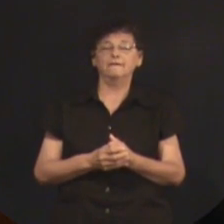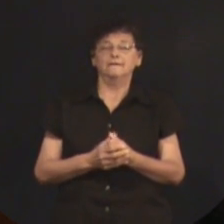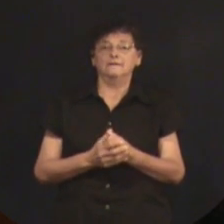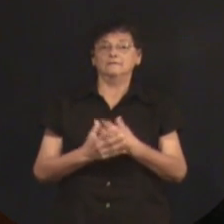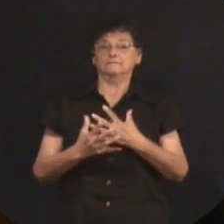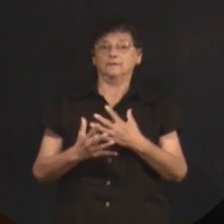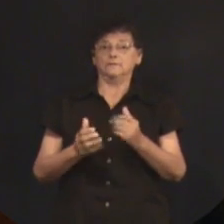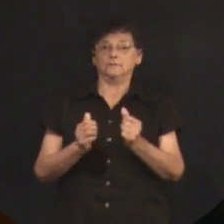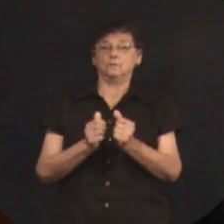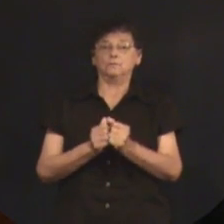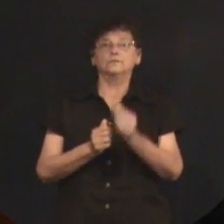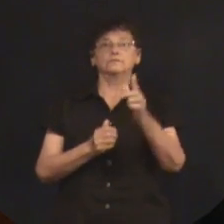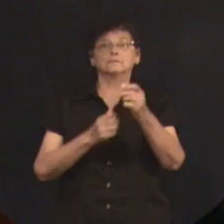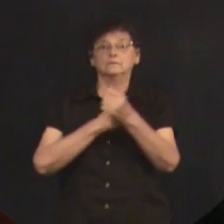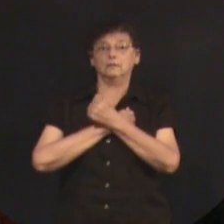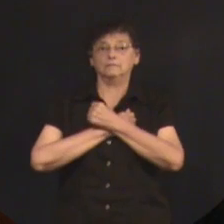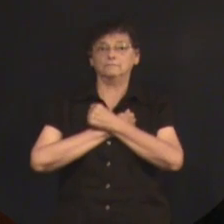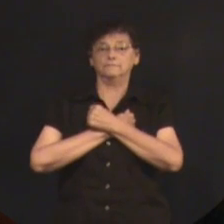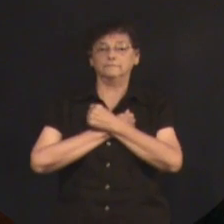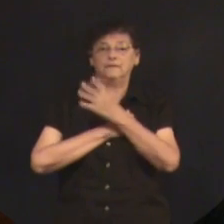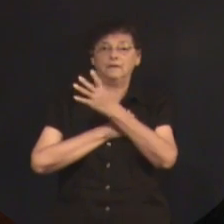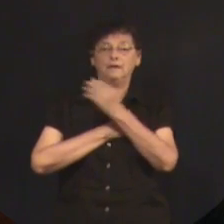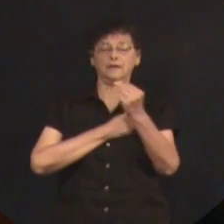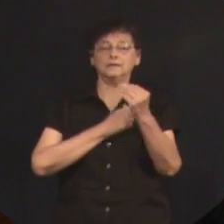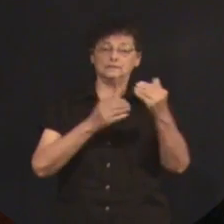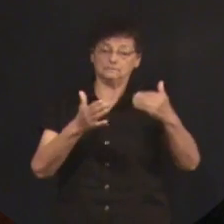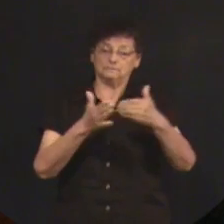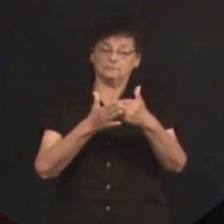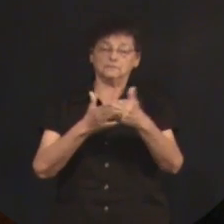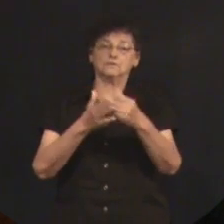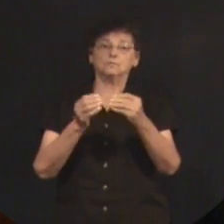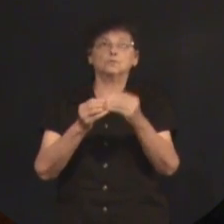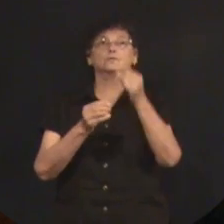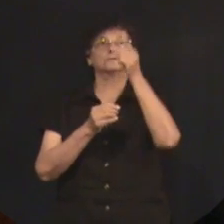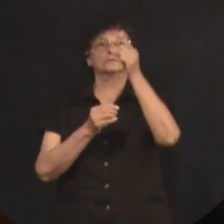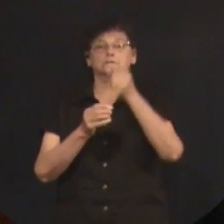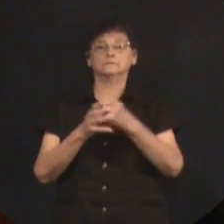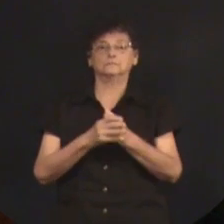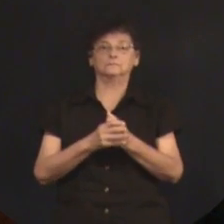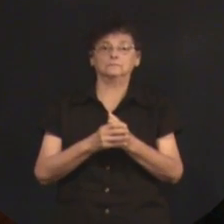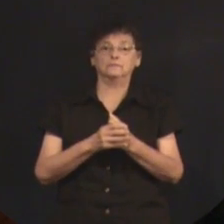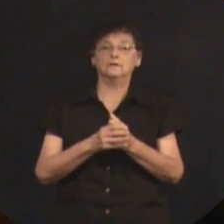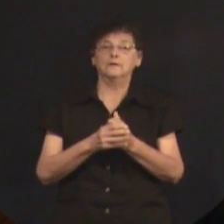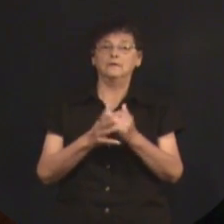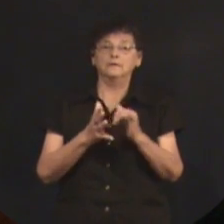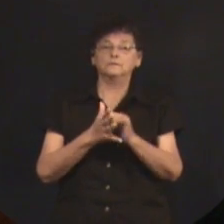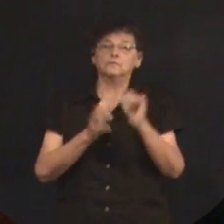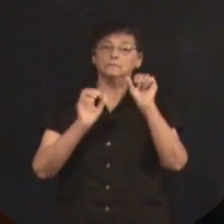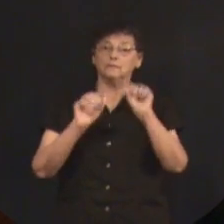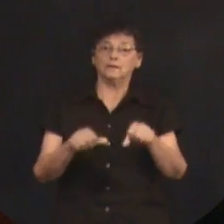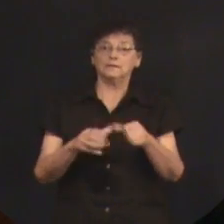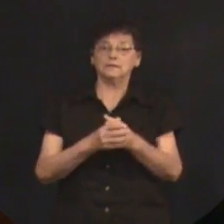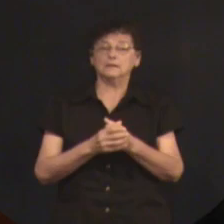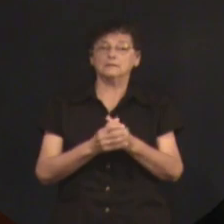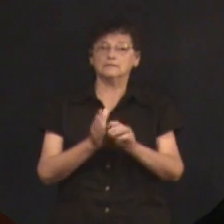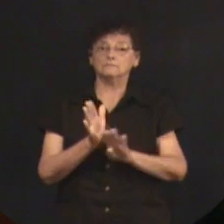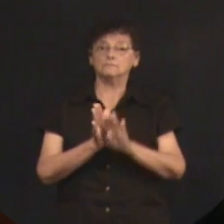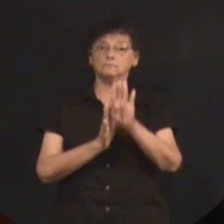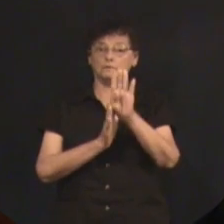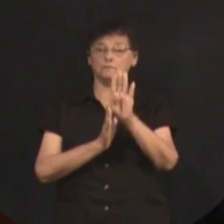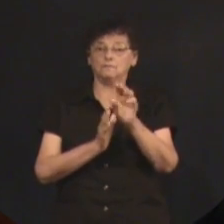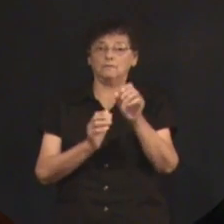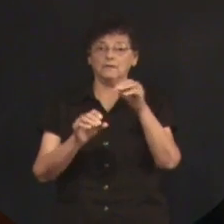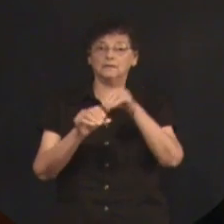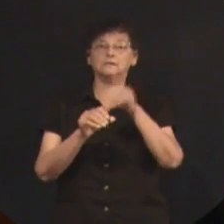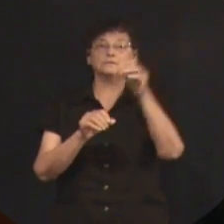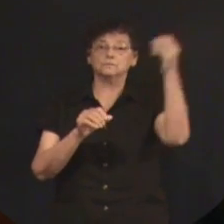inflámanos con tu amor y acércanos más a ti, a fin de que podamos crecer